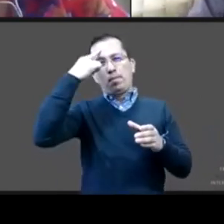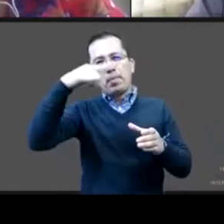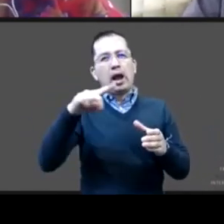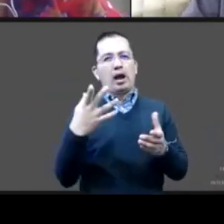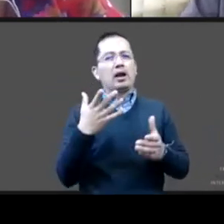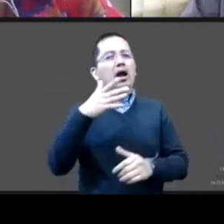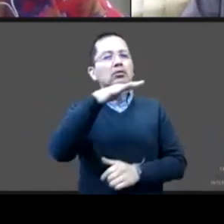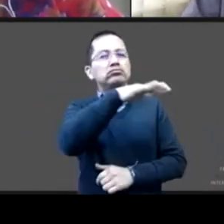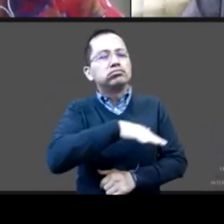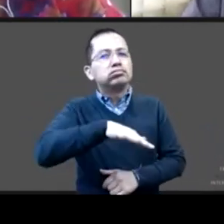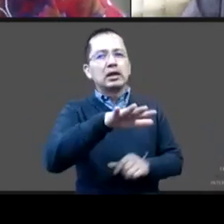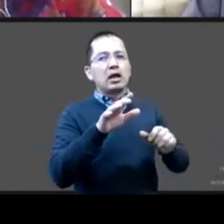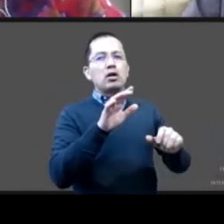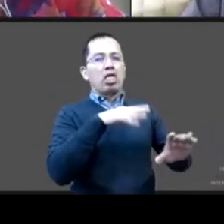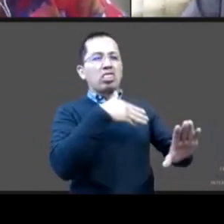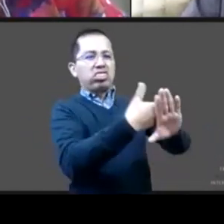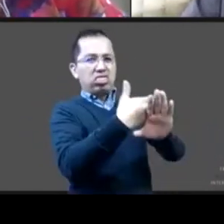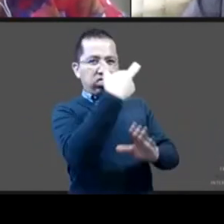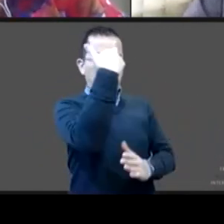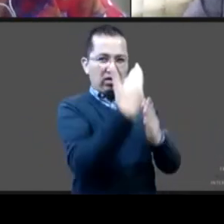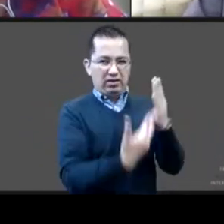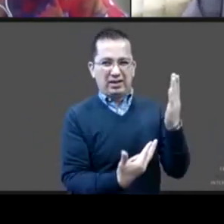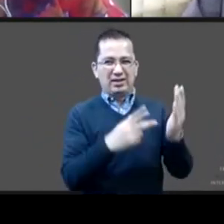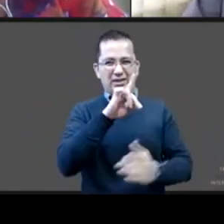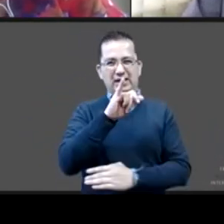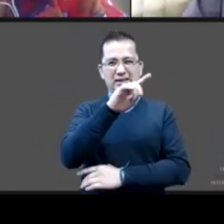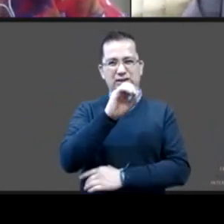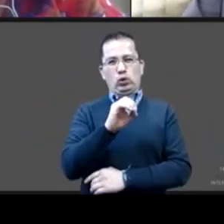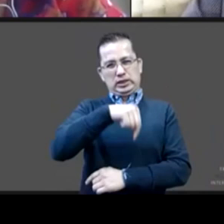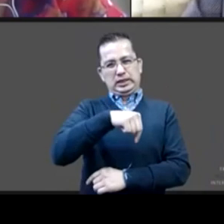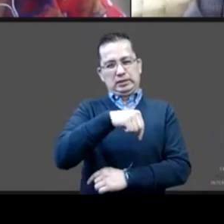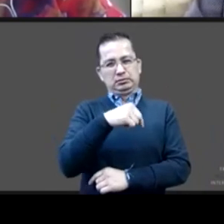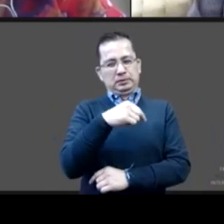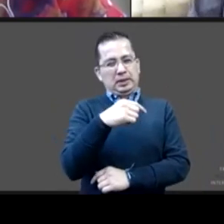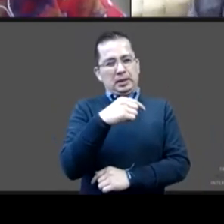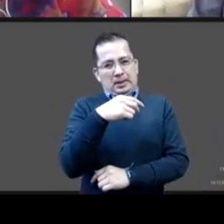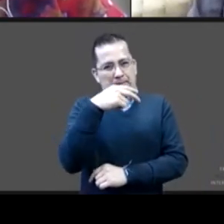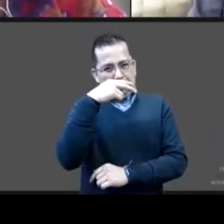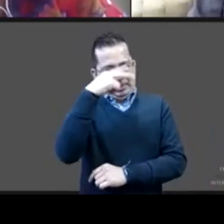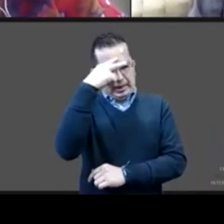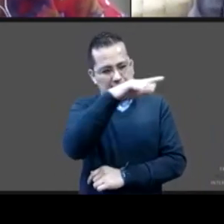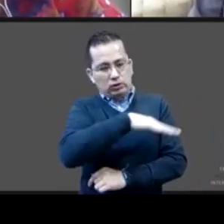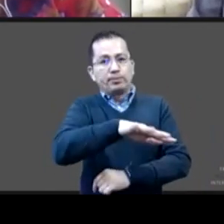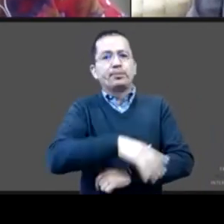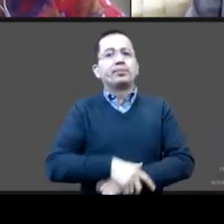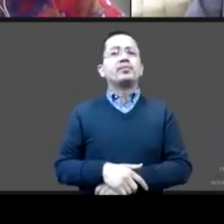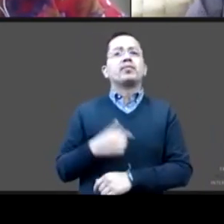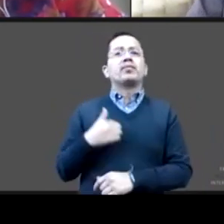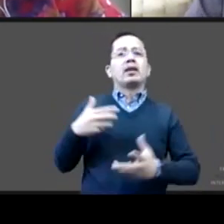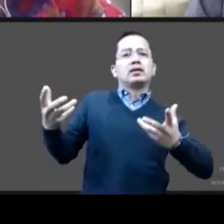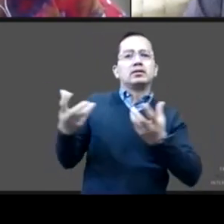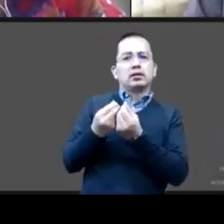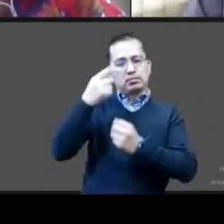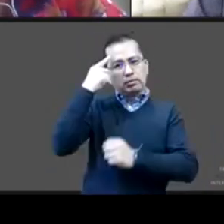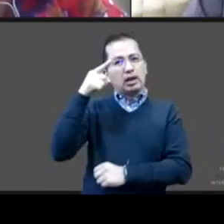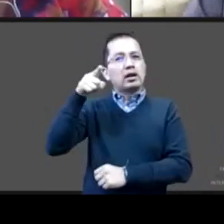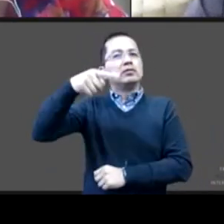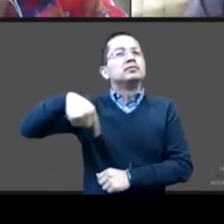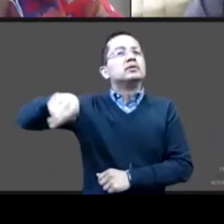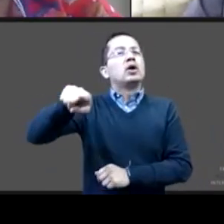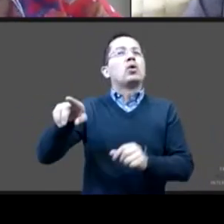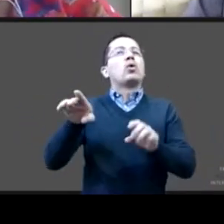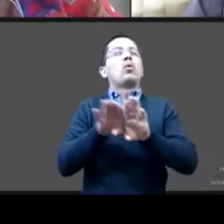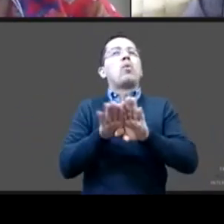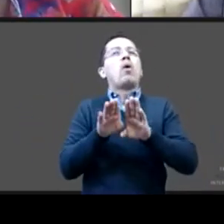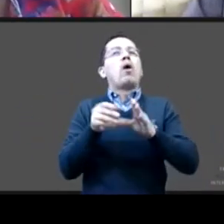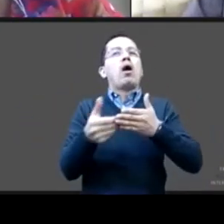una oficina en México dirigida por el representante Cristian Holge, y también tenemos a otro colega que es